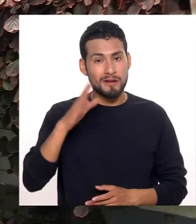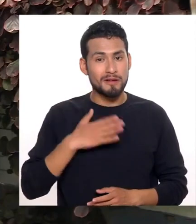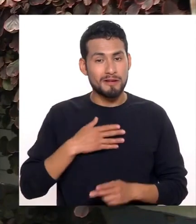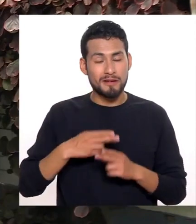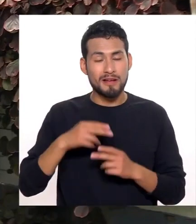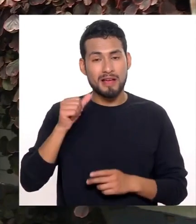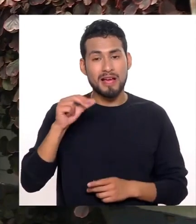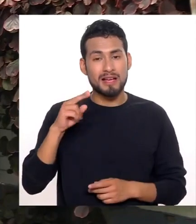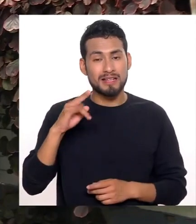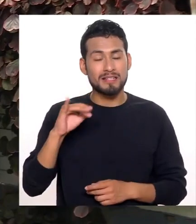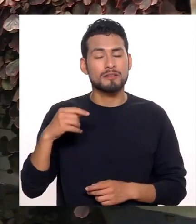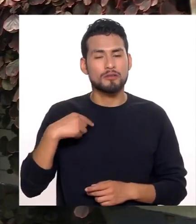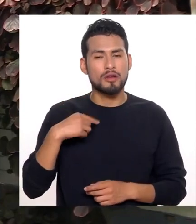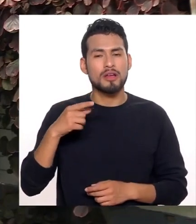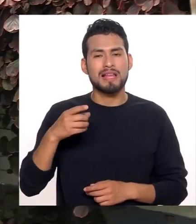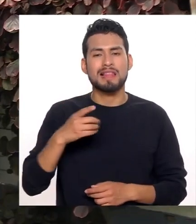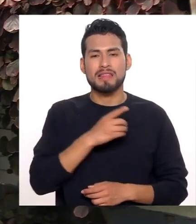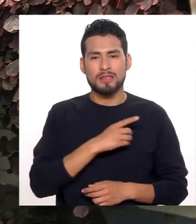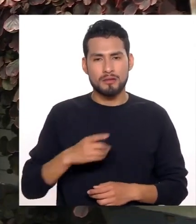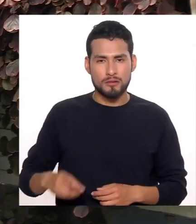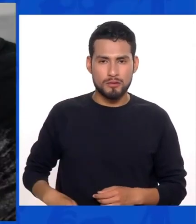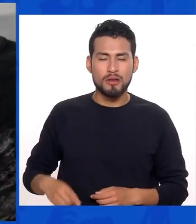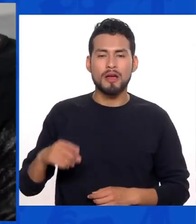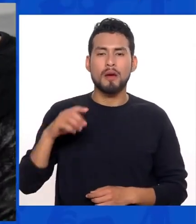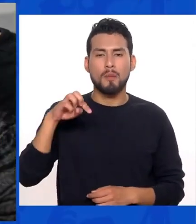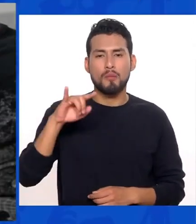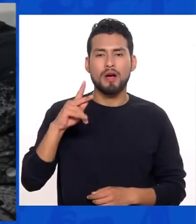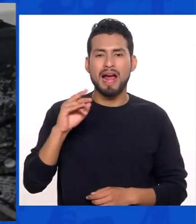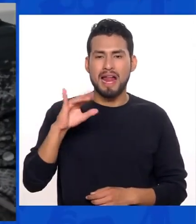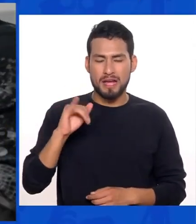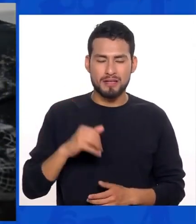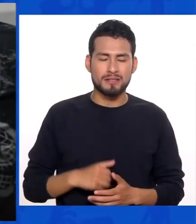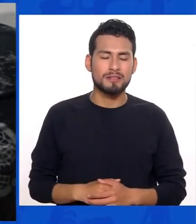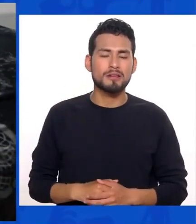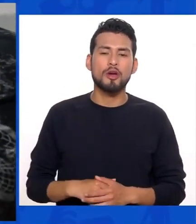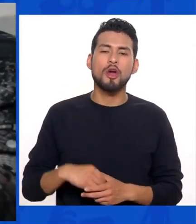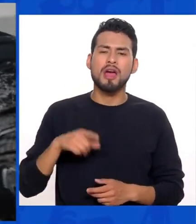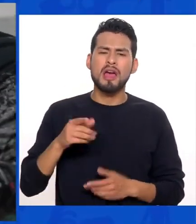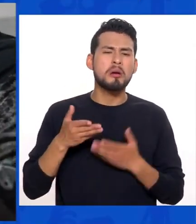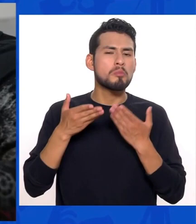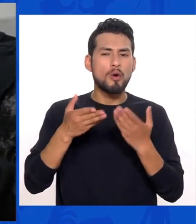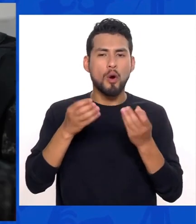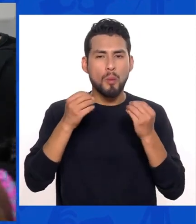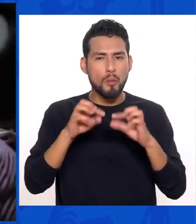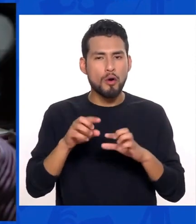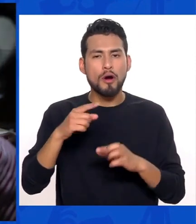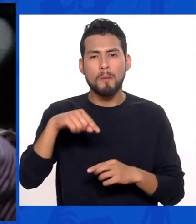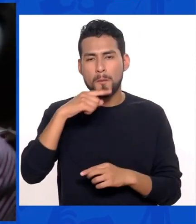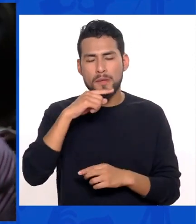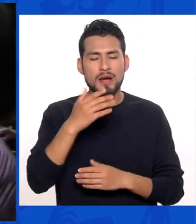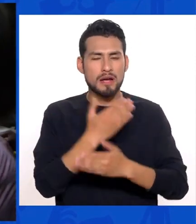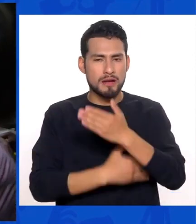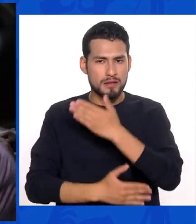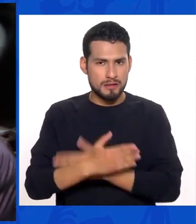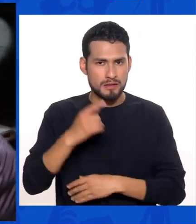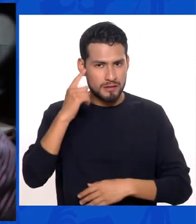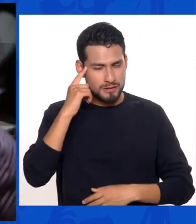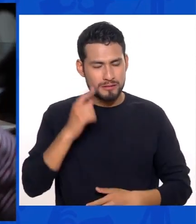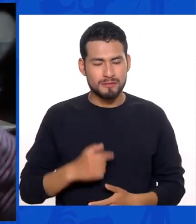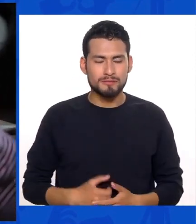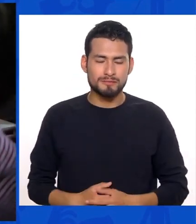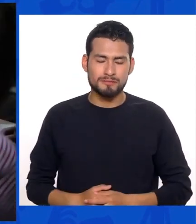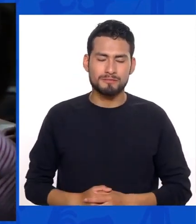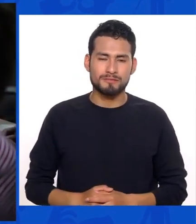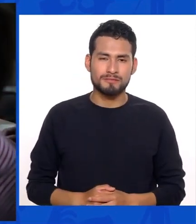Hola, mi nombre es Akira Murohashi, director de Pucaray. Pucaray es un emprendimiento social que brinda oportunidades a mujeres con discapacidad